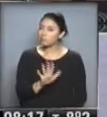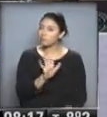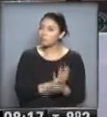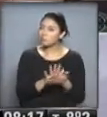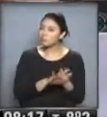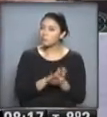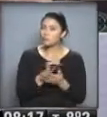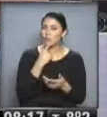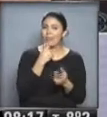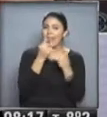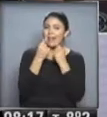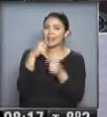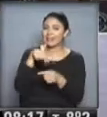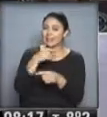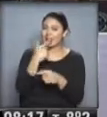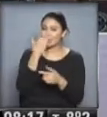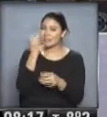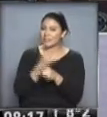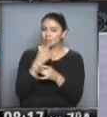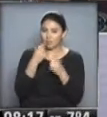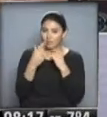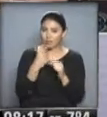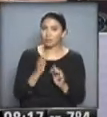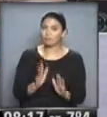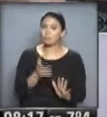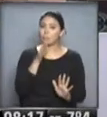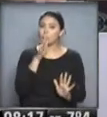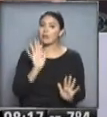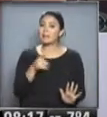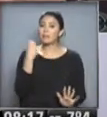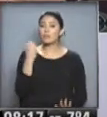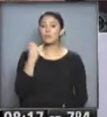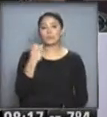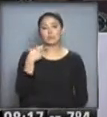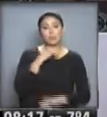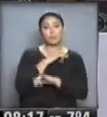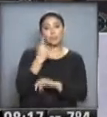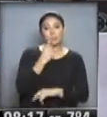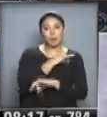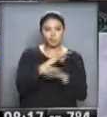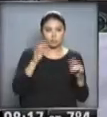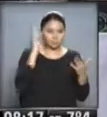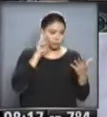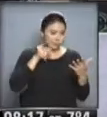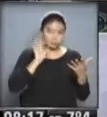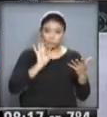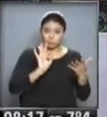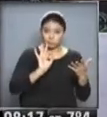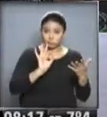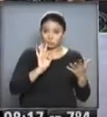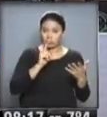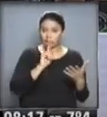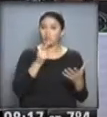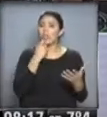críticas que es que es lo que básicamente anteponen me parece que es info es importante informarse primero que es importante